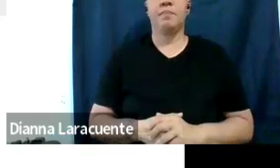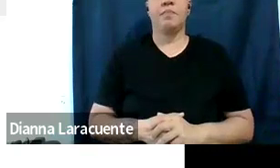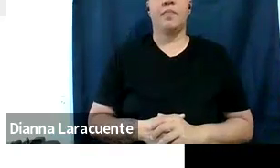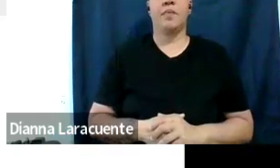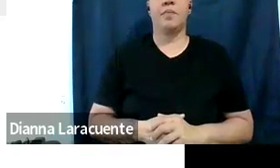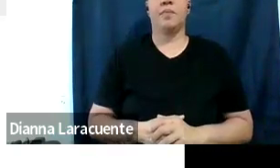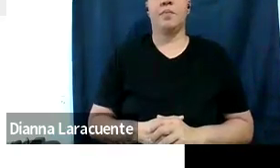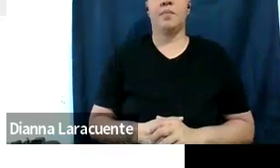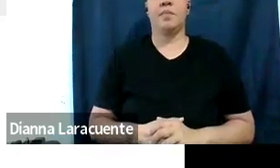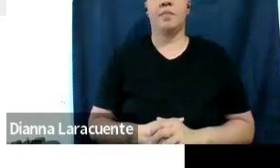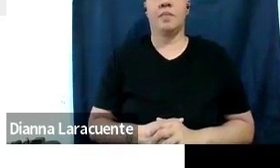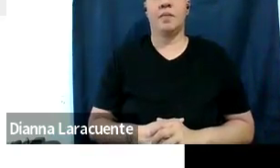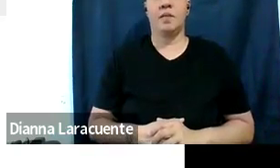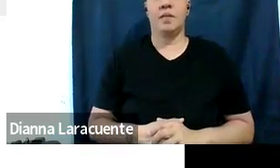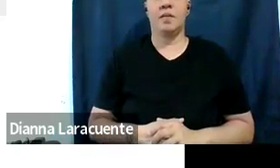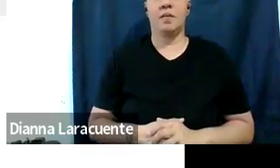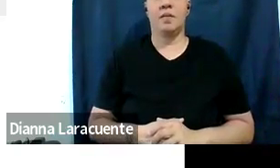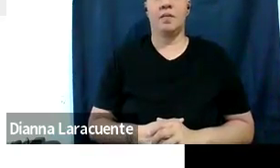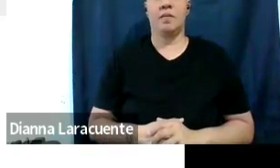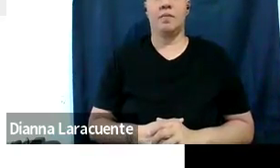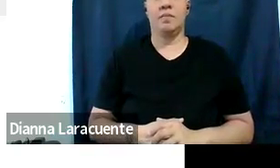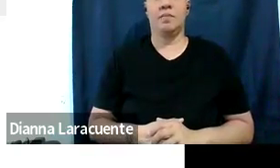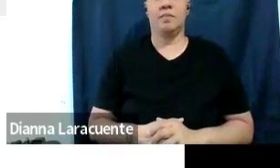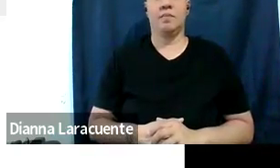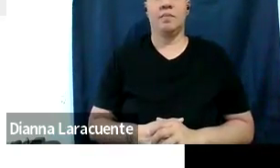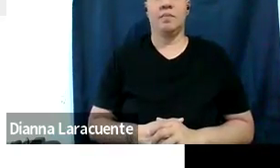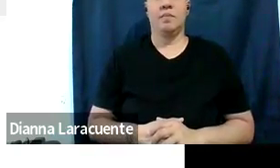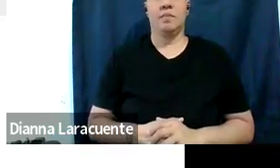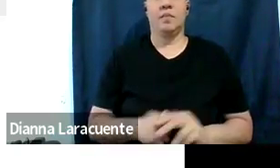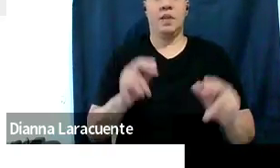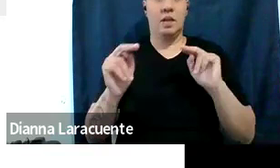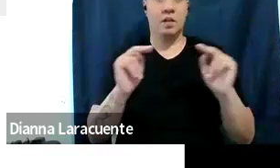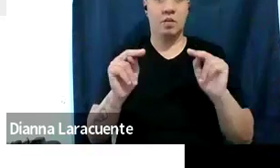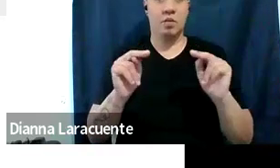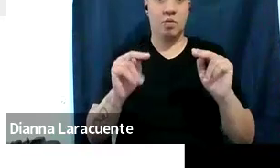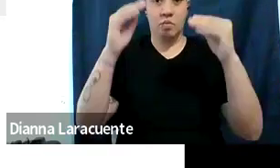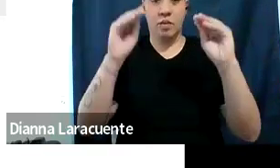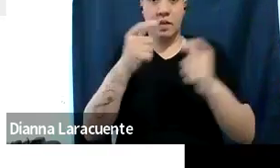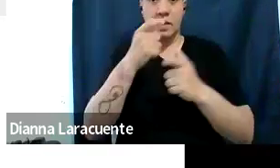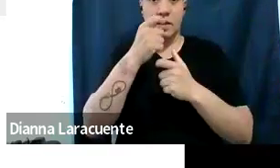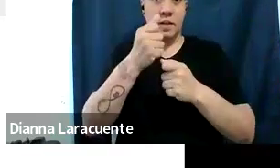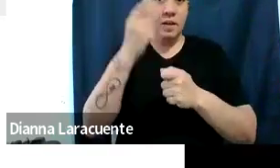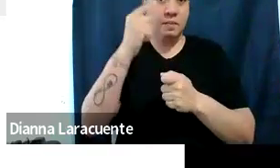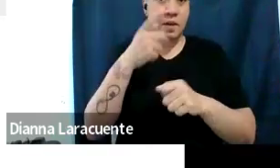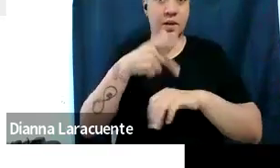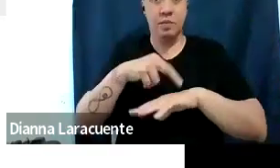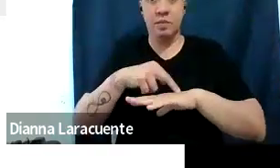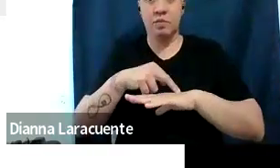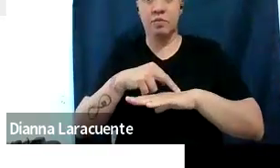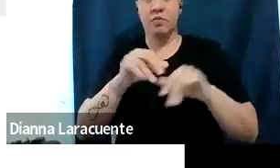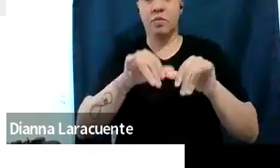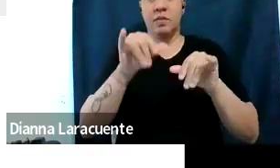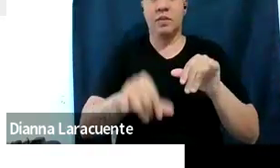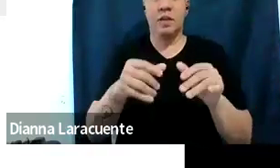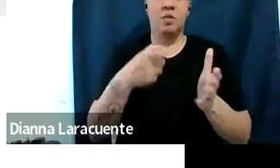importada a negociar tratados de comercio de interés para Puerto Rico y la fijación de aranceles y